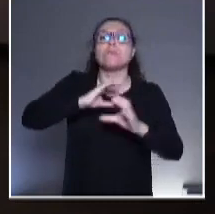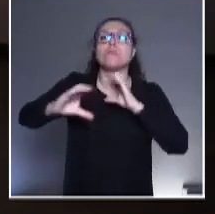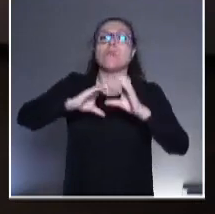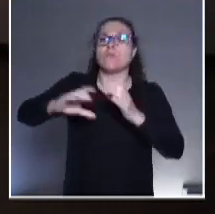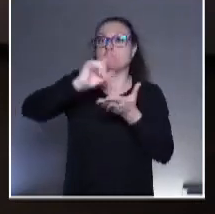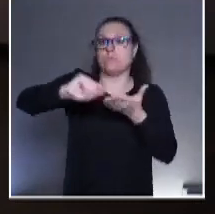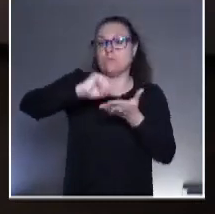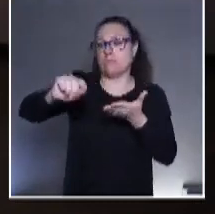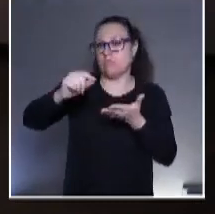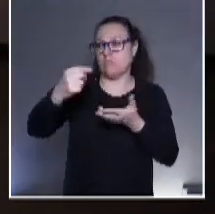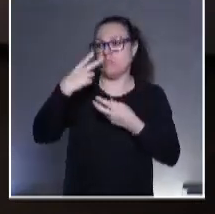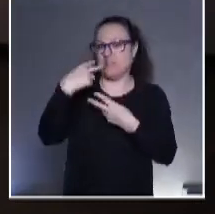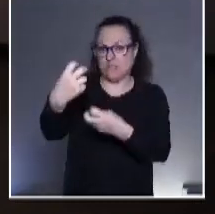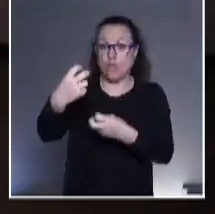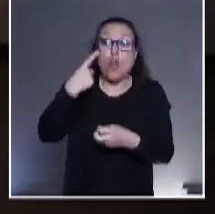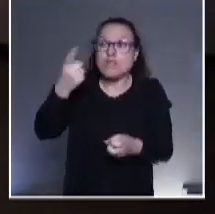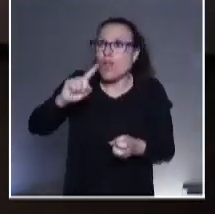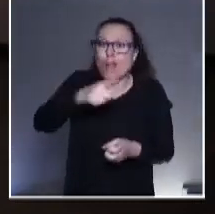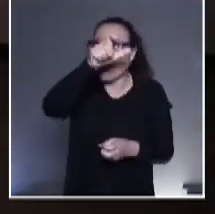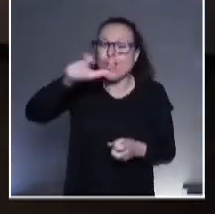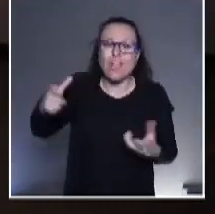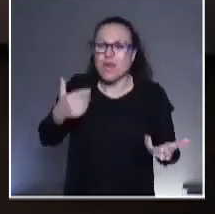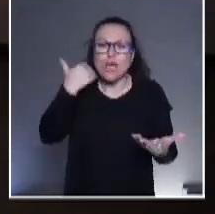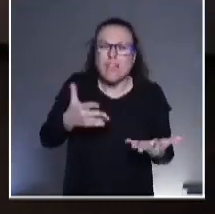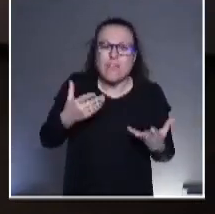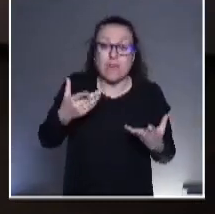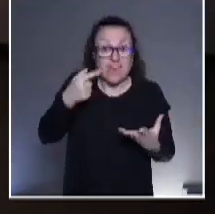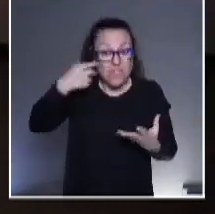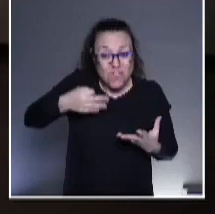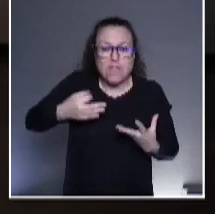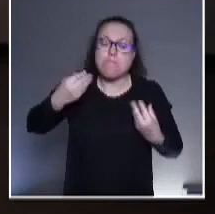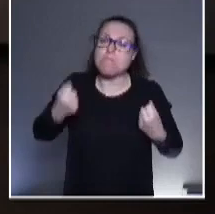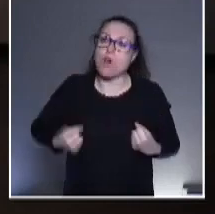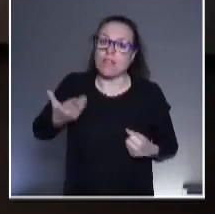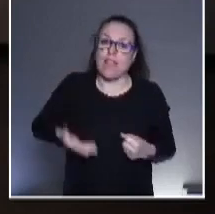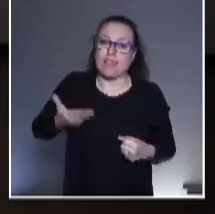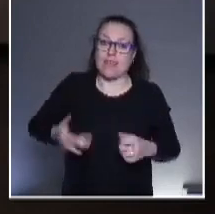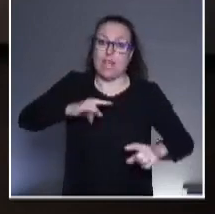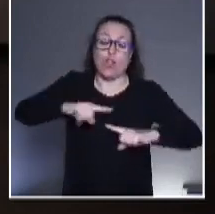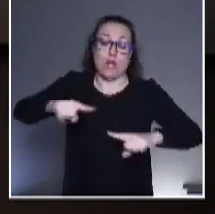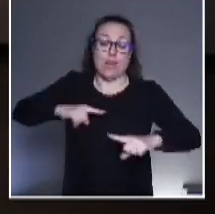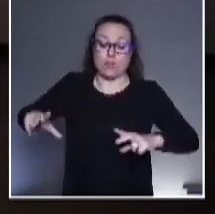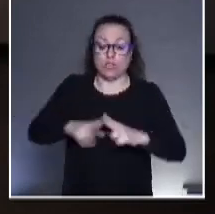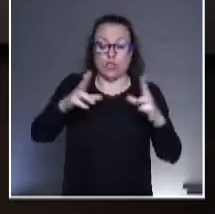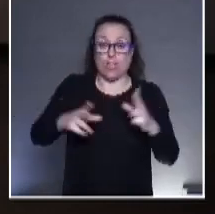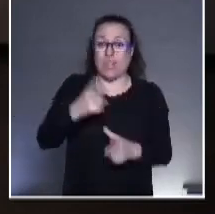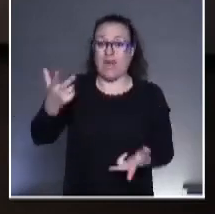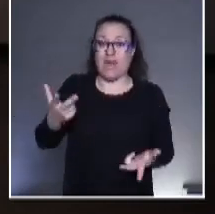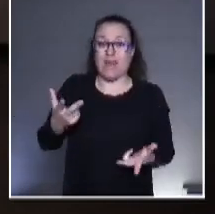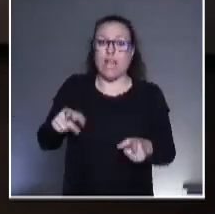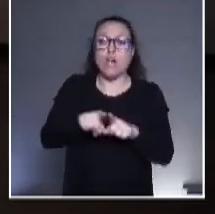tan desconocido hasta el momento, constituye una de las patas más importantes de nuestra organización social. No hay